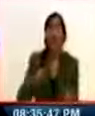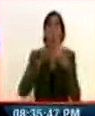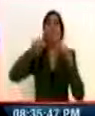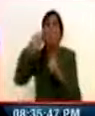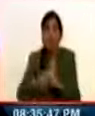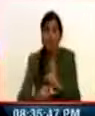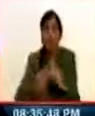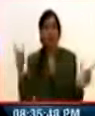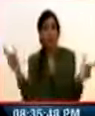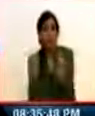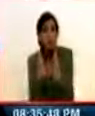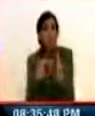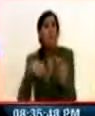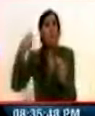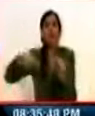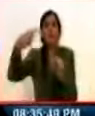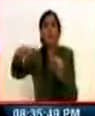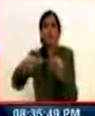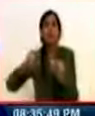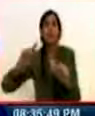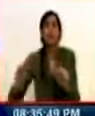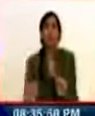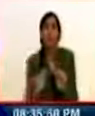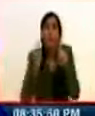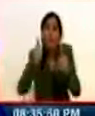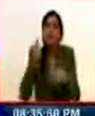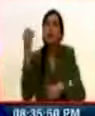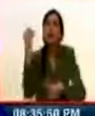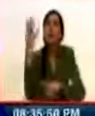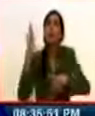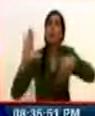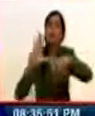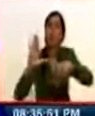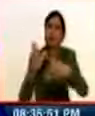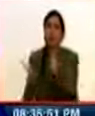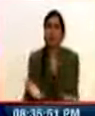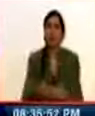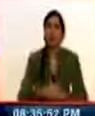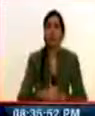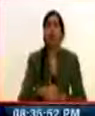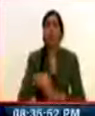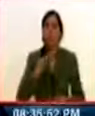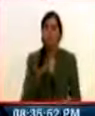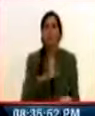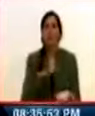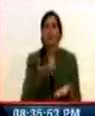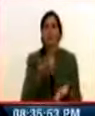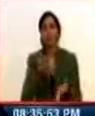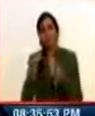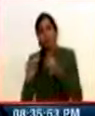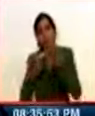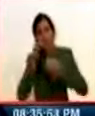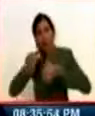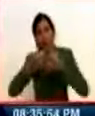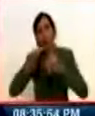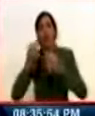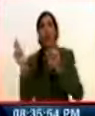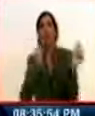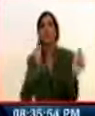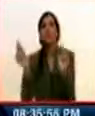la reunión y pasado mañana el encuentro de los presidentes, donde pues se explayarán en el